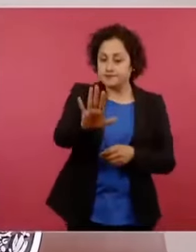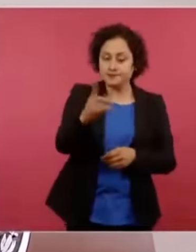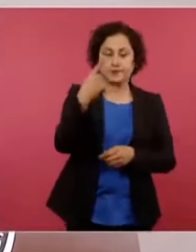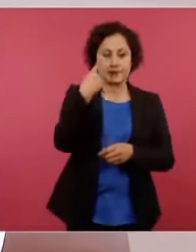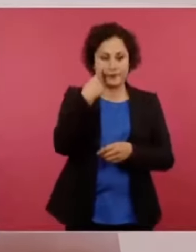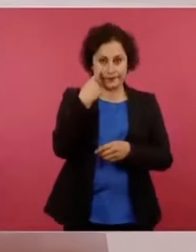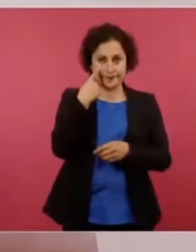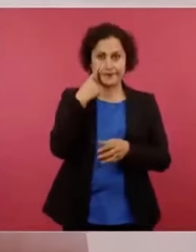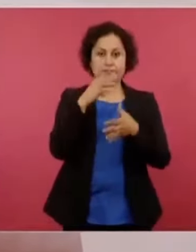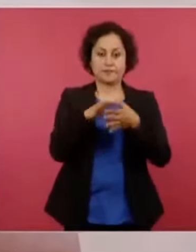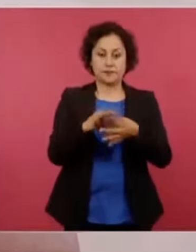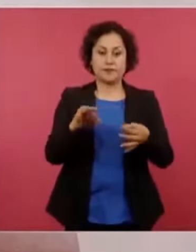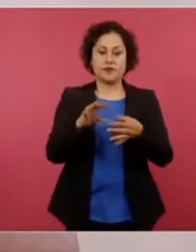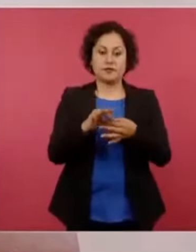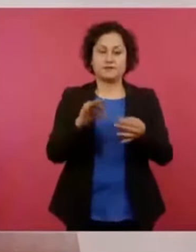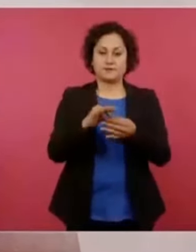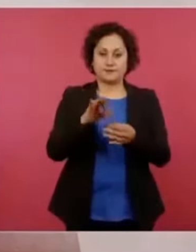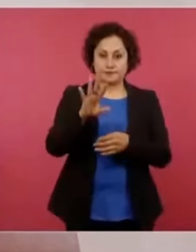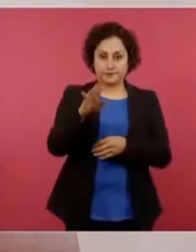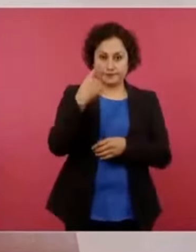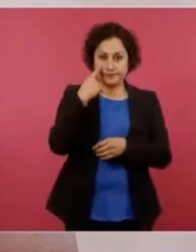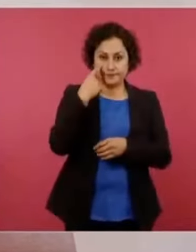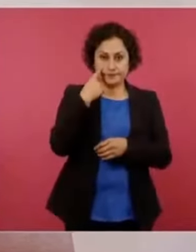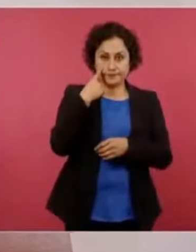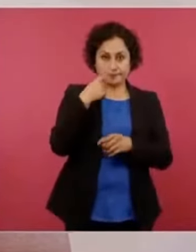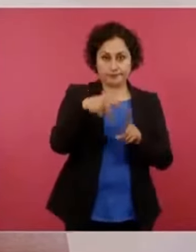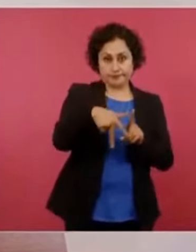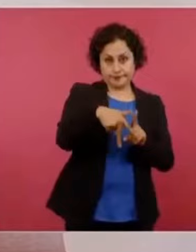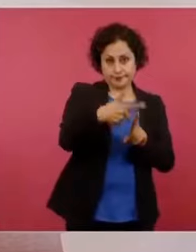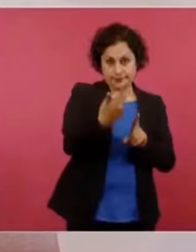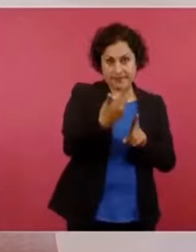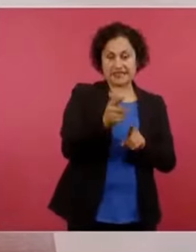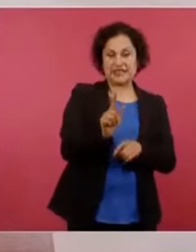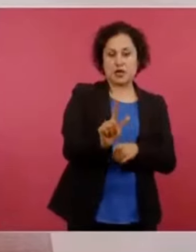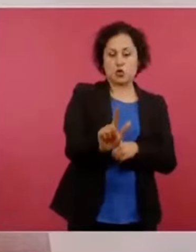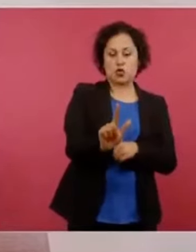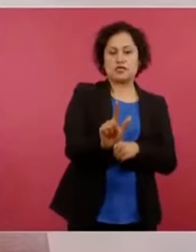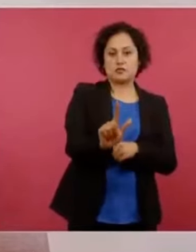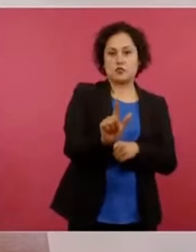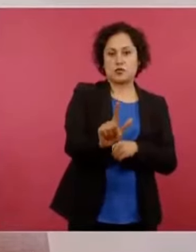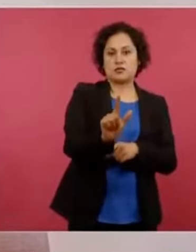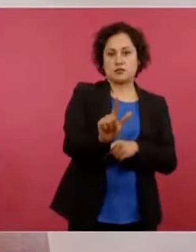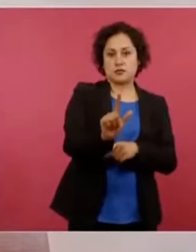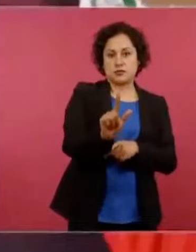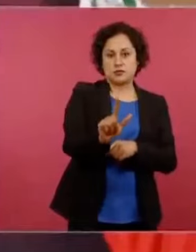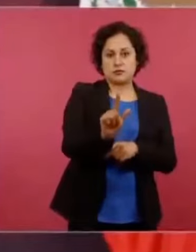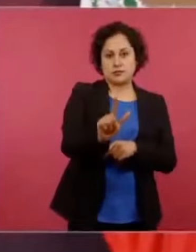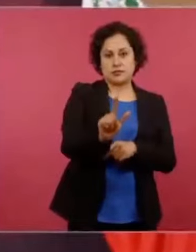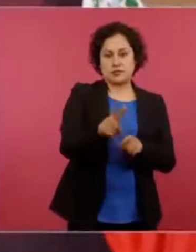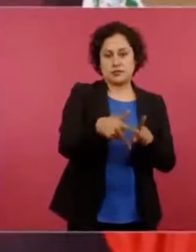entonces del 13, o sea, del lunes próximo